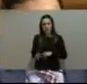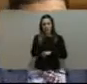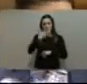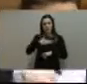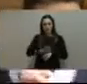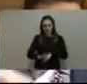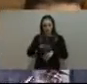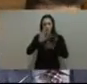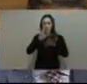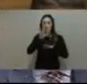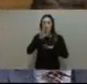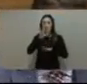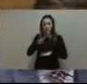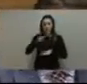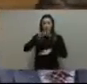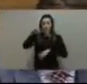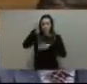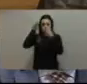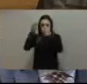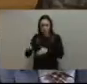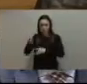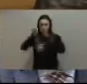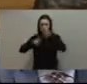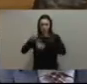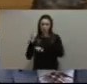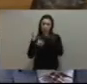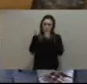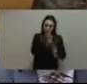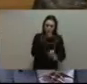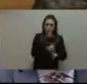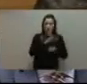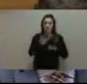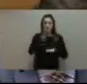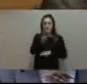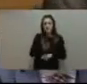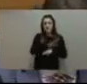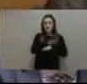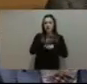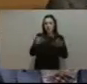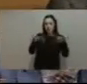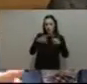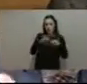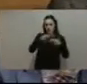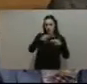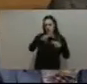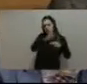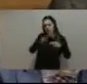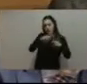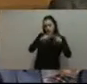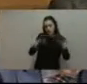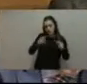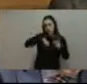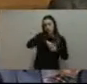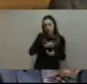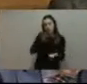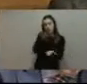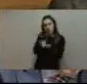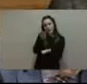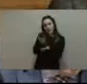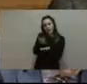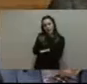consejería, y el Partido Popular de Asturias seguirá diciéndolo públicamente, denunciando los errores y continuaremos proponiendo